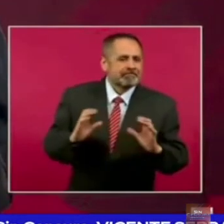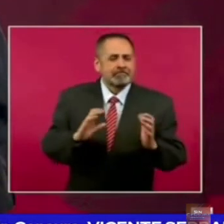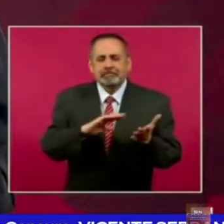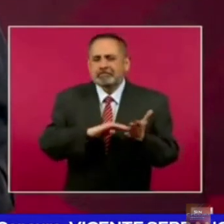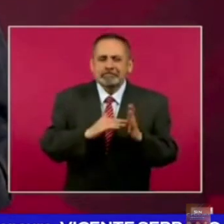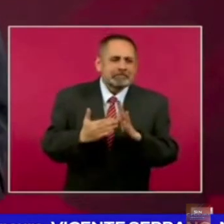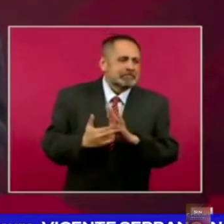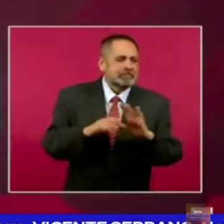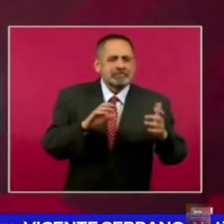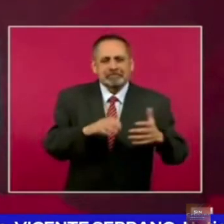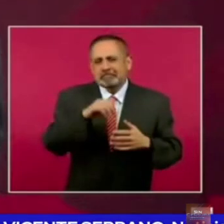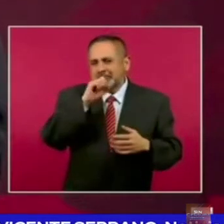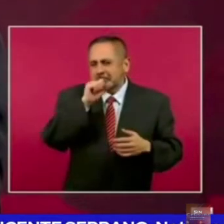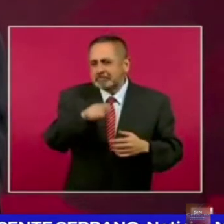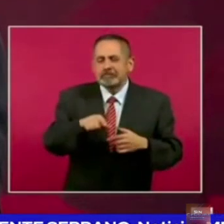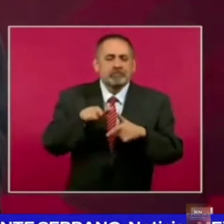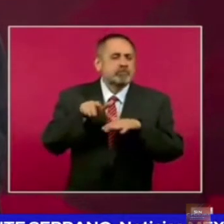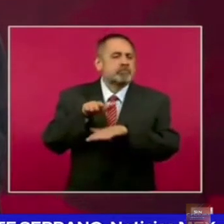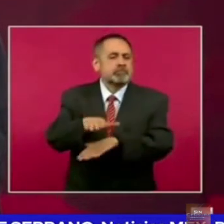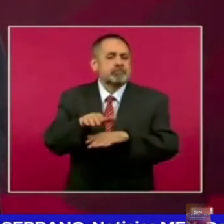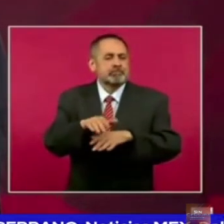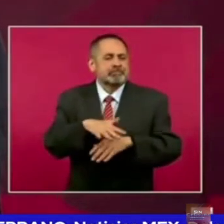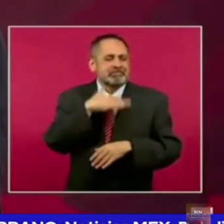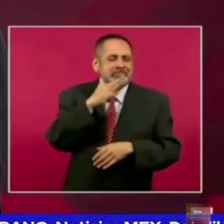de Marina, de Defensa,